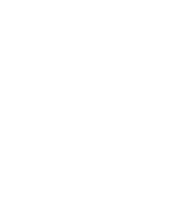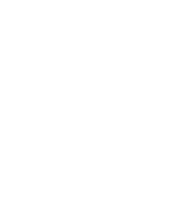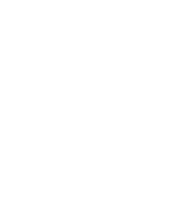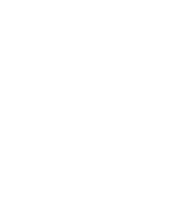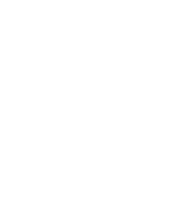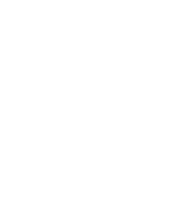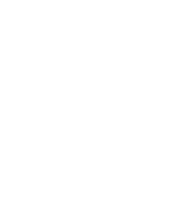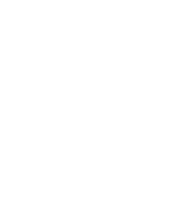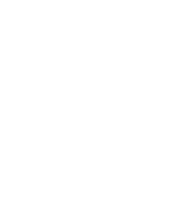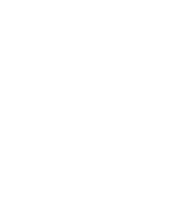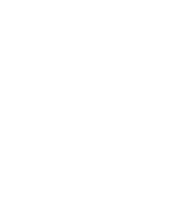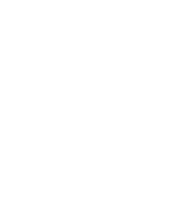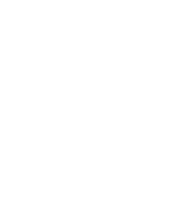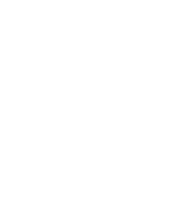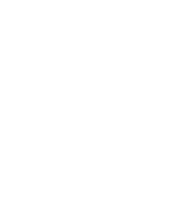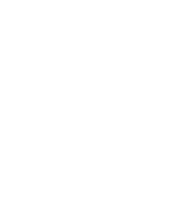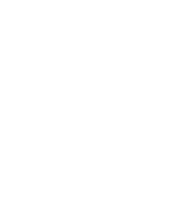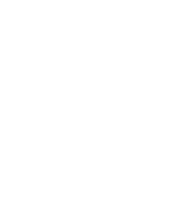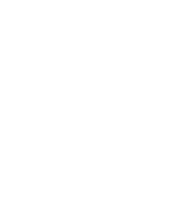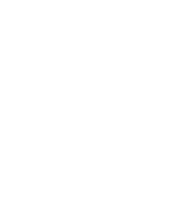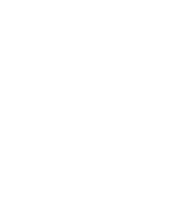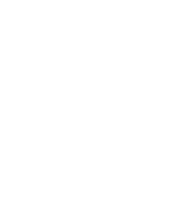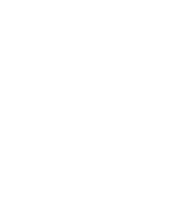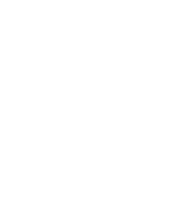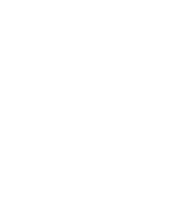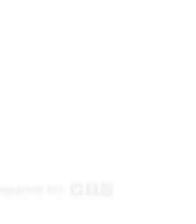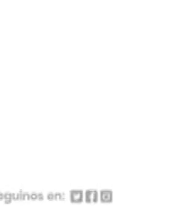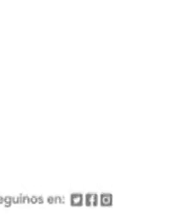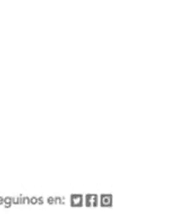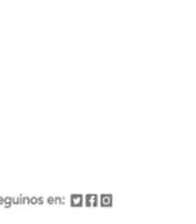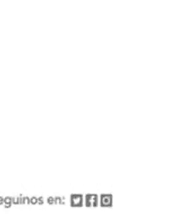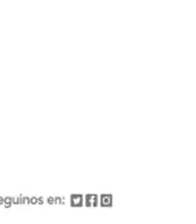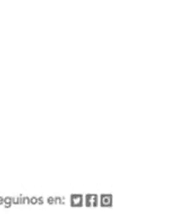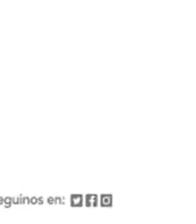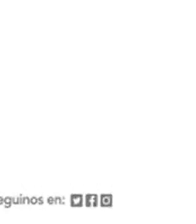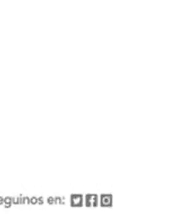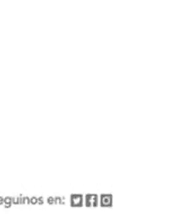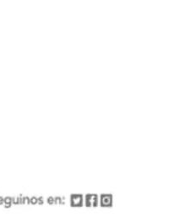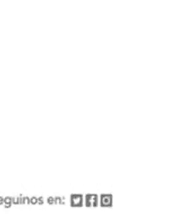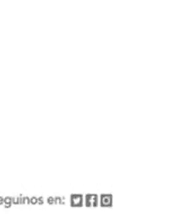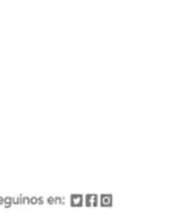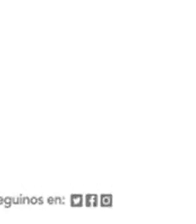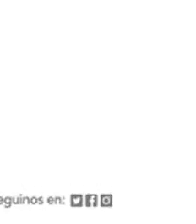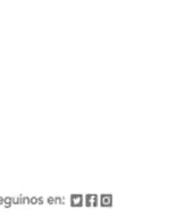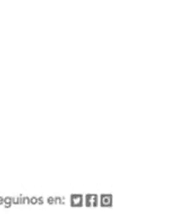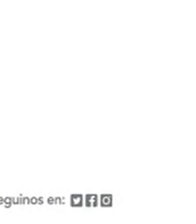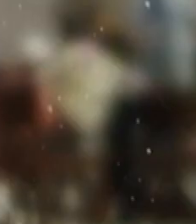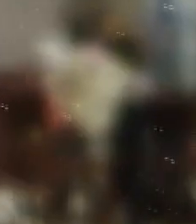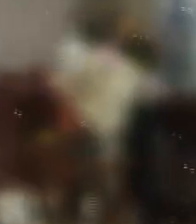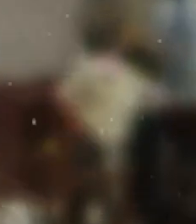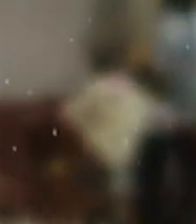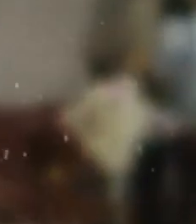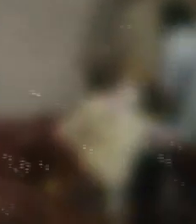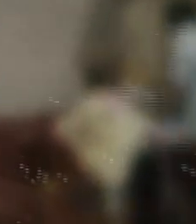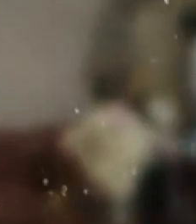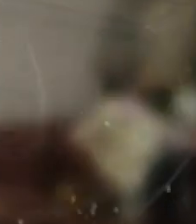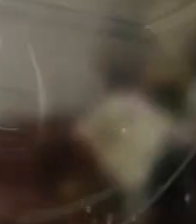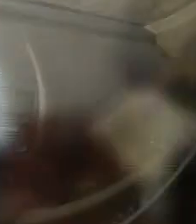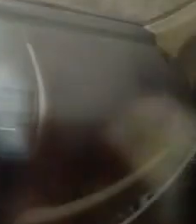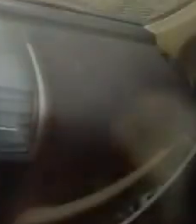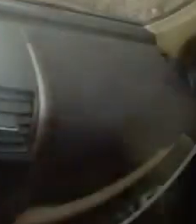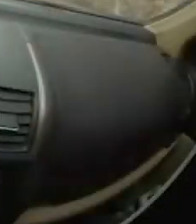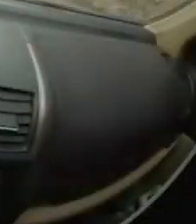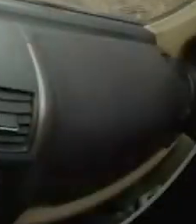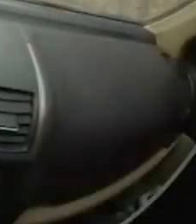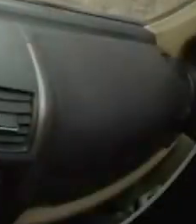o baja la app BN Venta de Bienes y aprovecha las oportunidades. Juntos somos progreso. Me dijeron que el camino